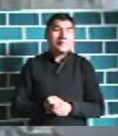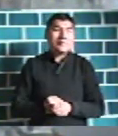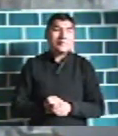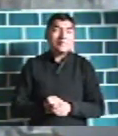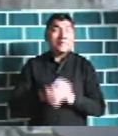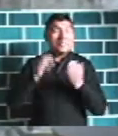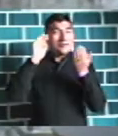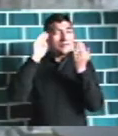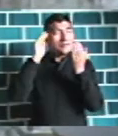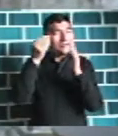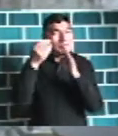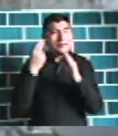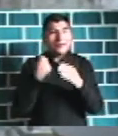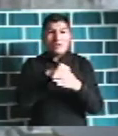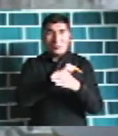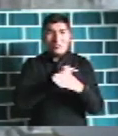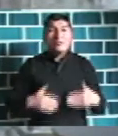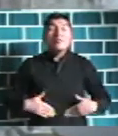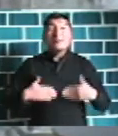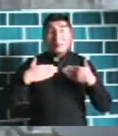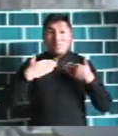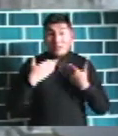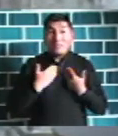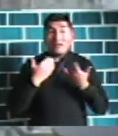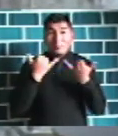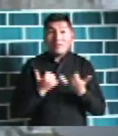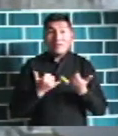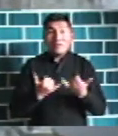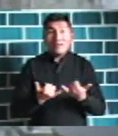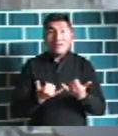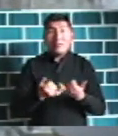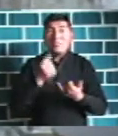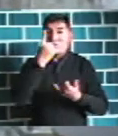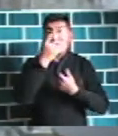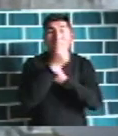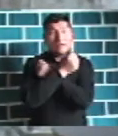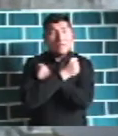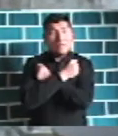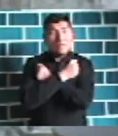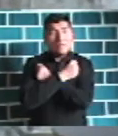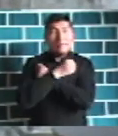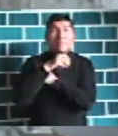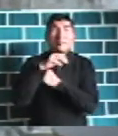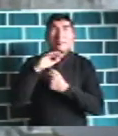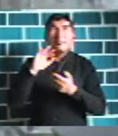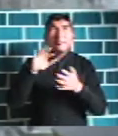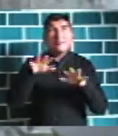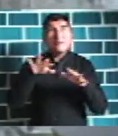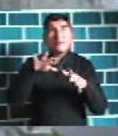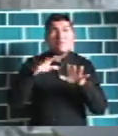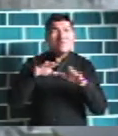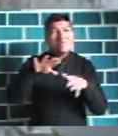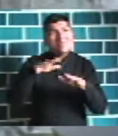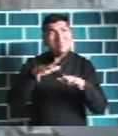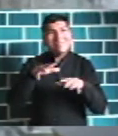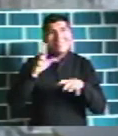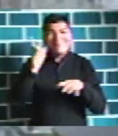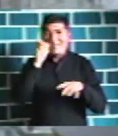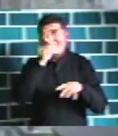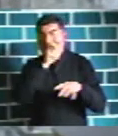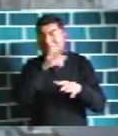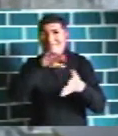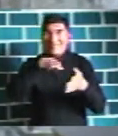parece que estamos viviendo queridos hermanos un amor medio medio a medias